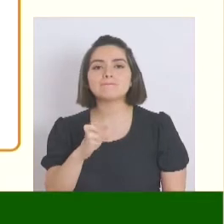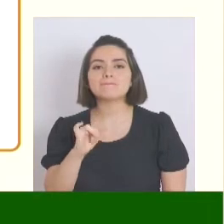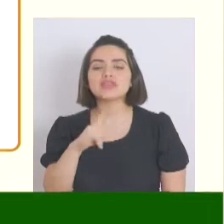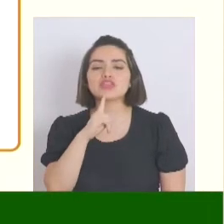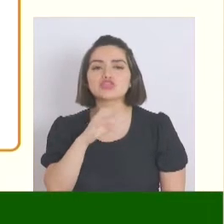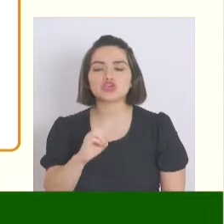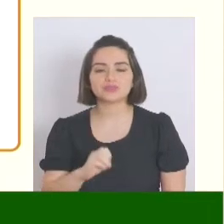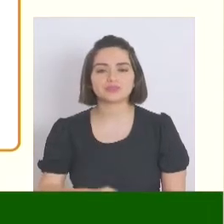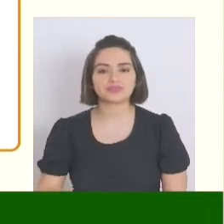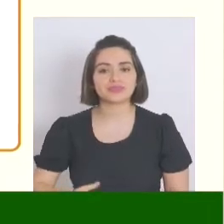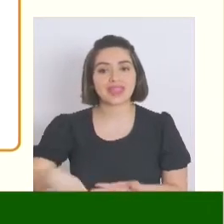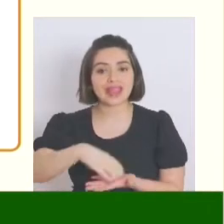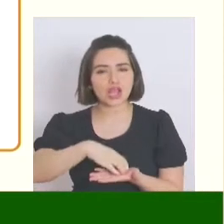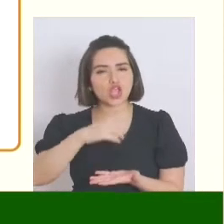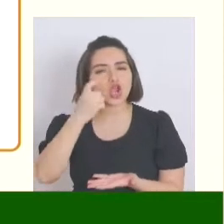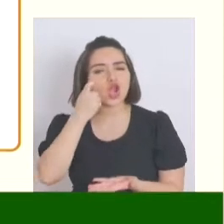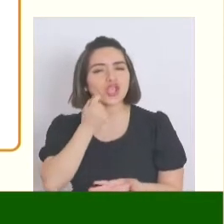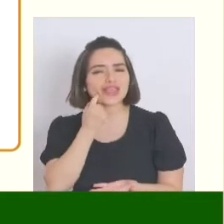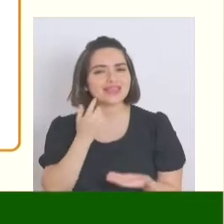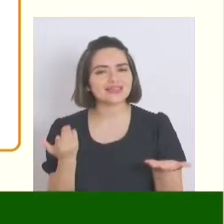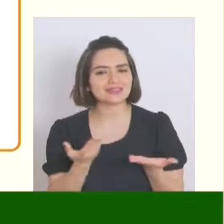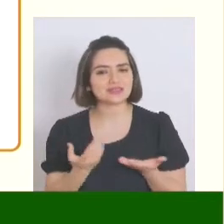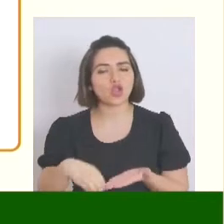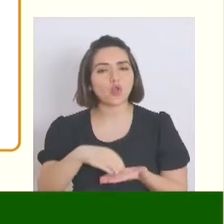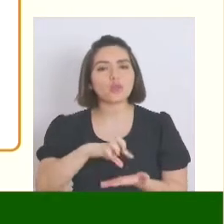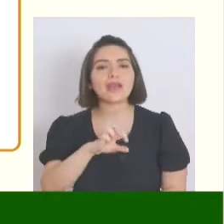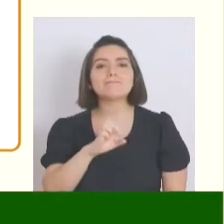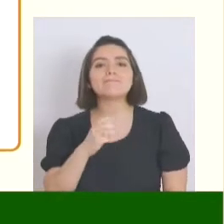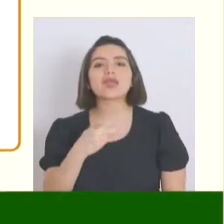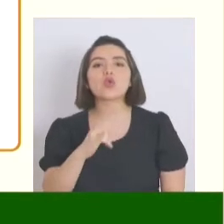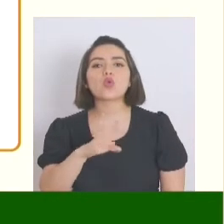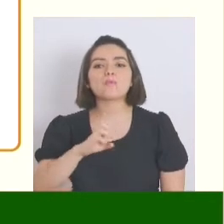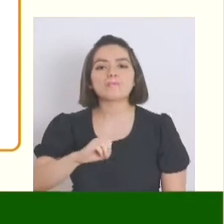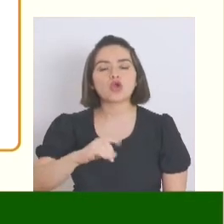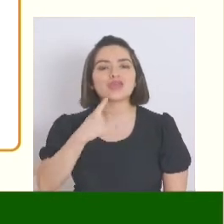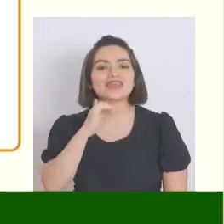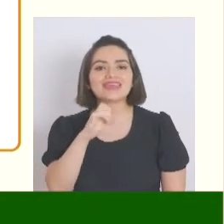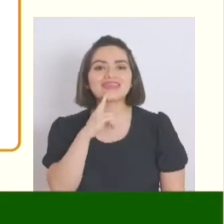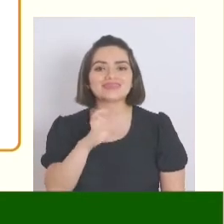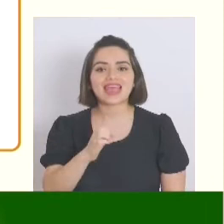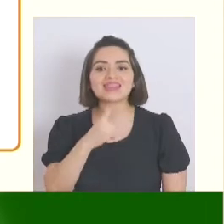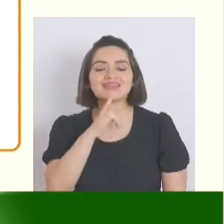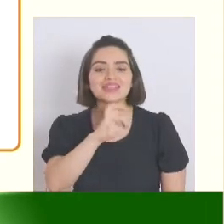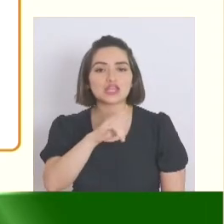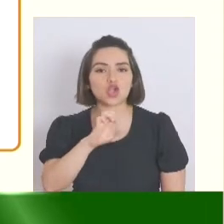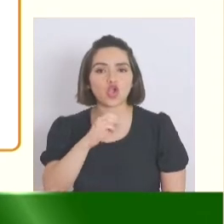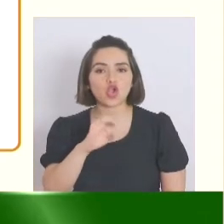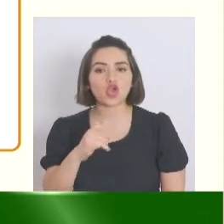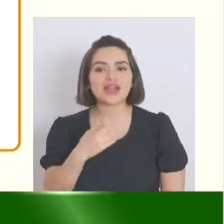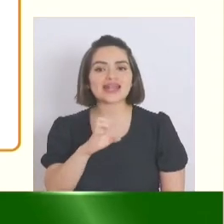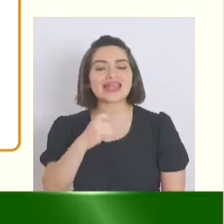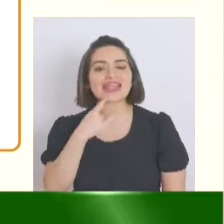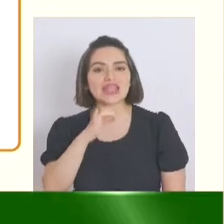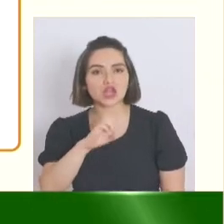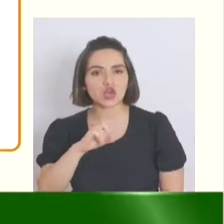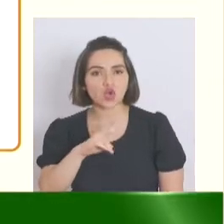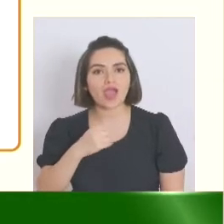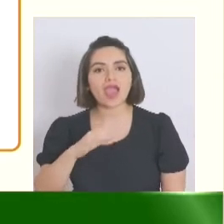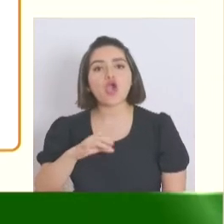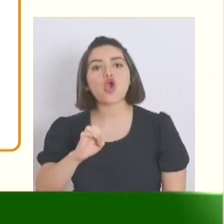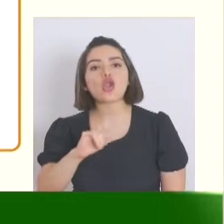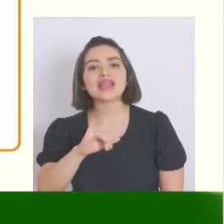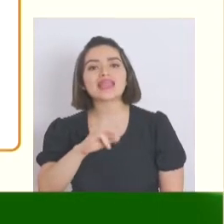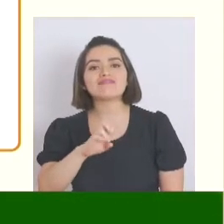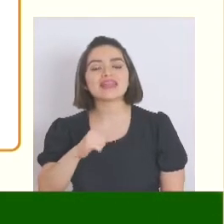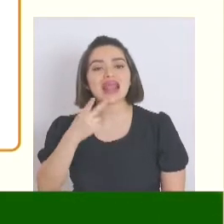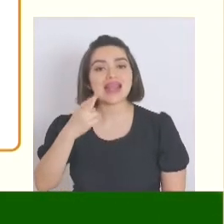la región de O'Higgins, las comunas de Peumo, Quinta de Tilcoco, Requinoa, Olivar, Rancagua